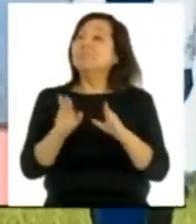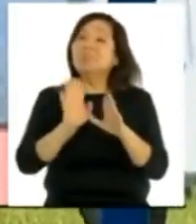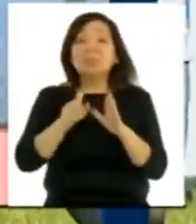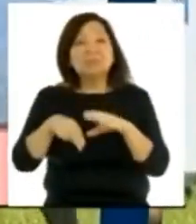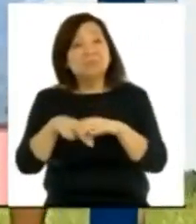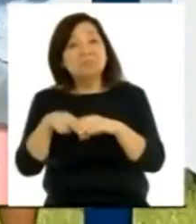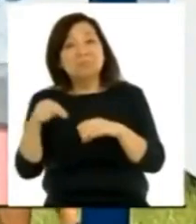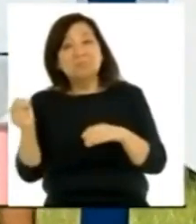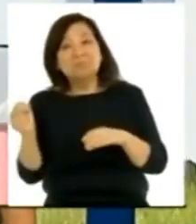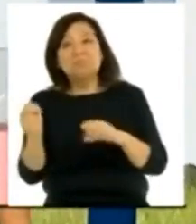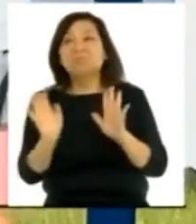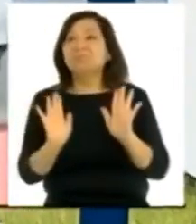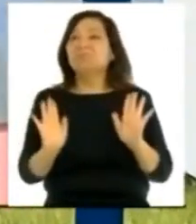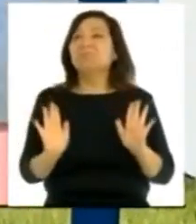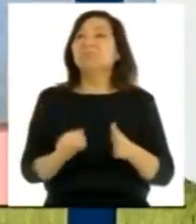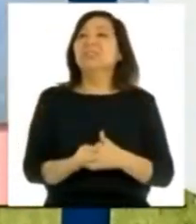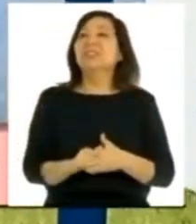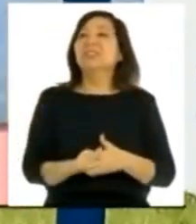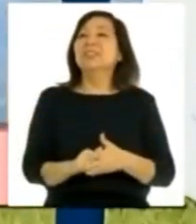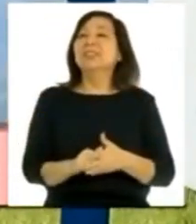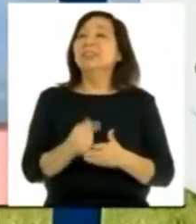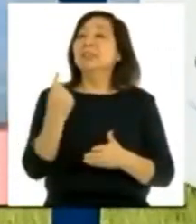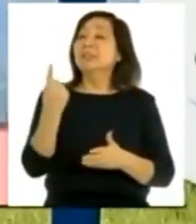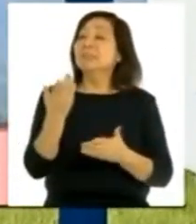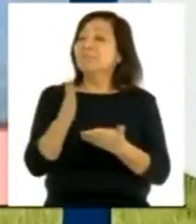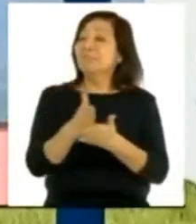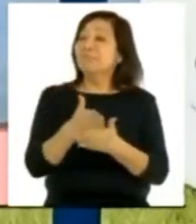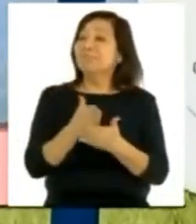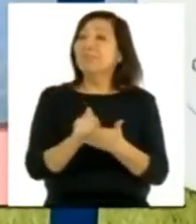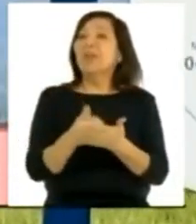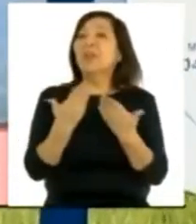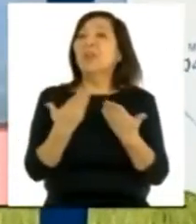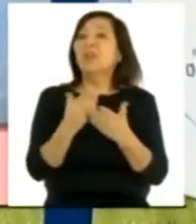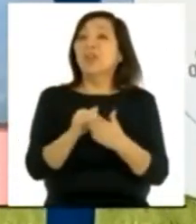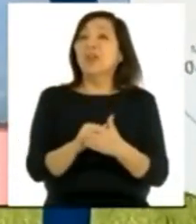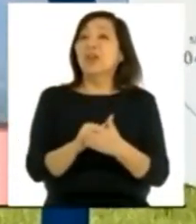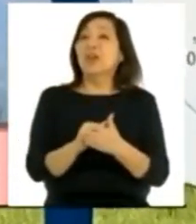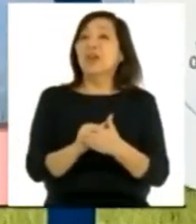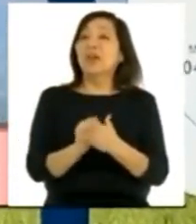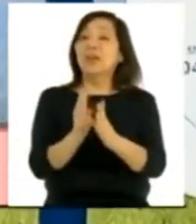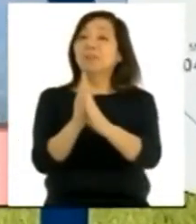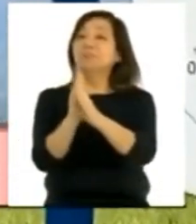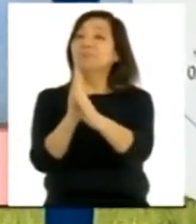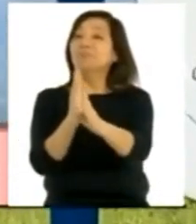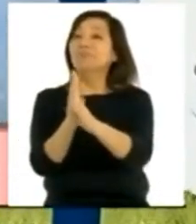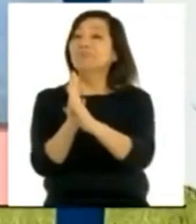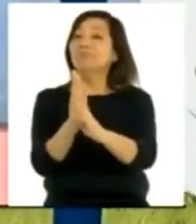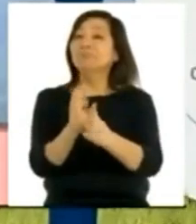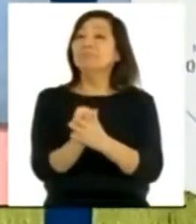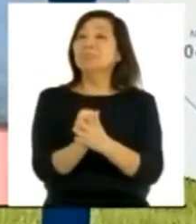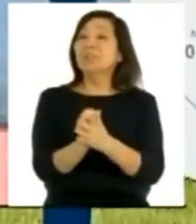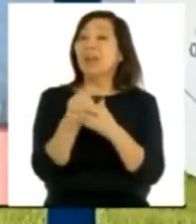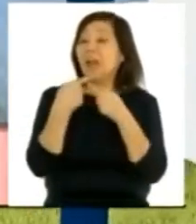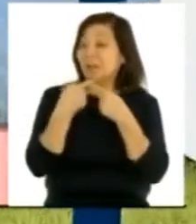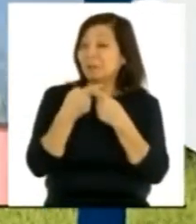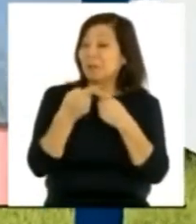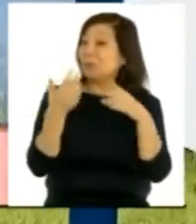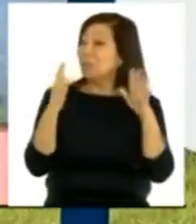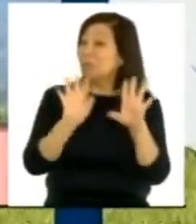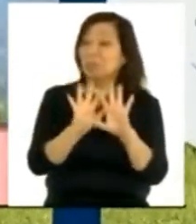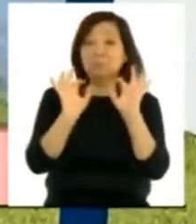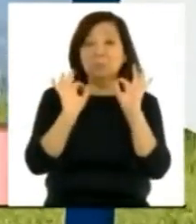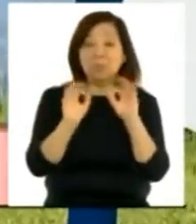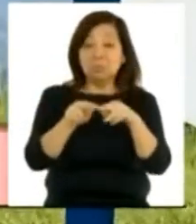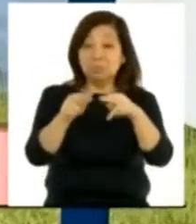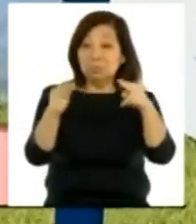lo vimos llegar hace algunos momentos, fue primero a la parte donde estaban las colas, finalmente se informó que estaba ya lista la mesa